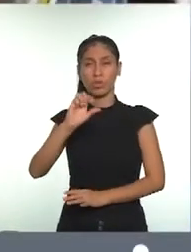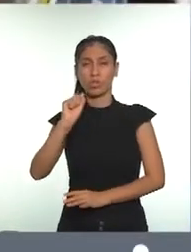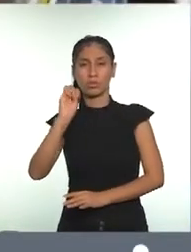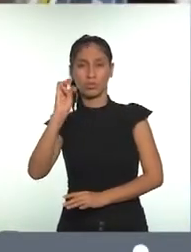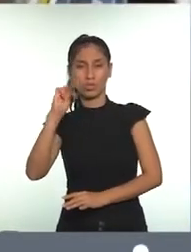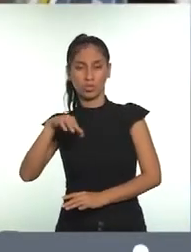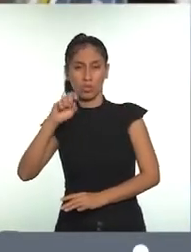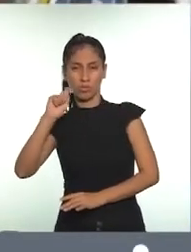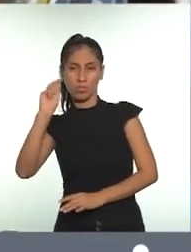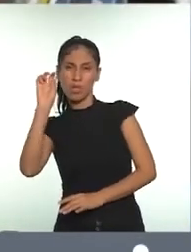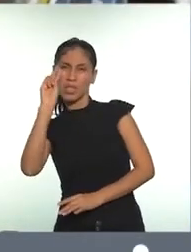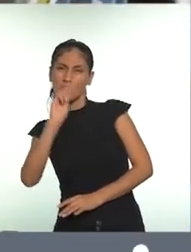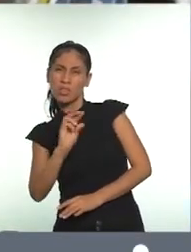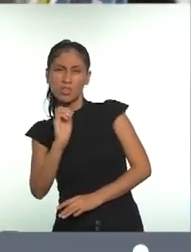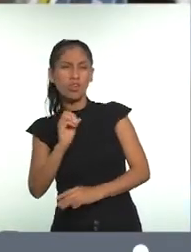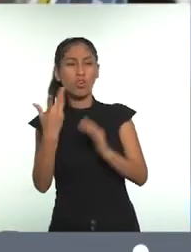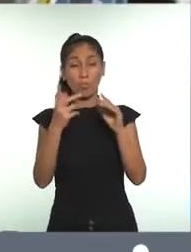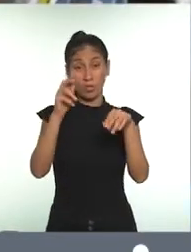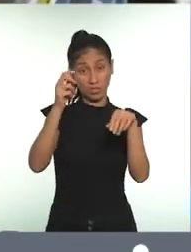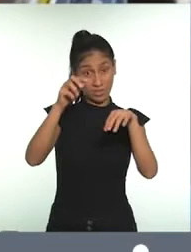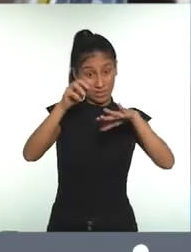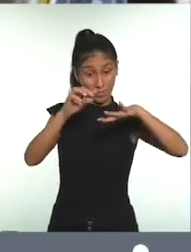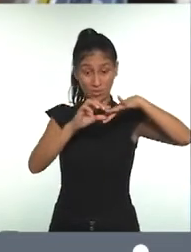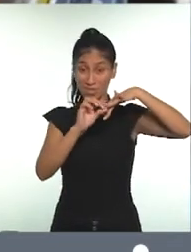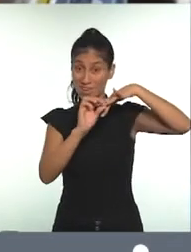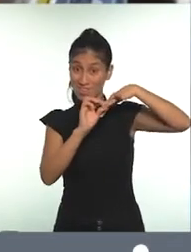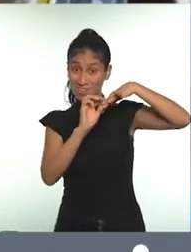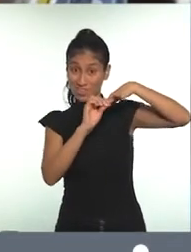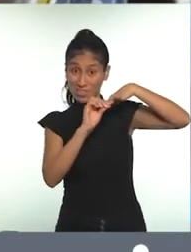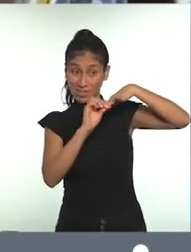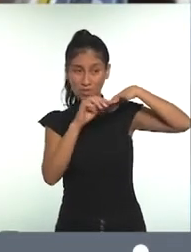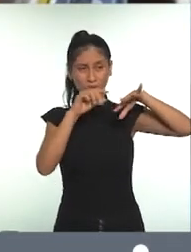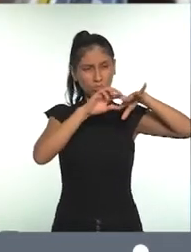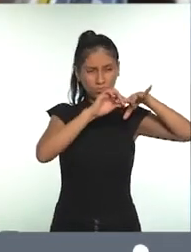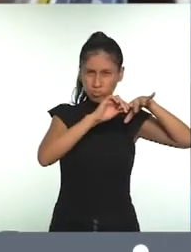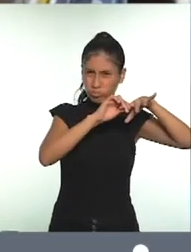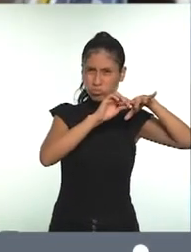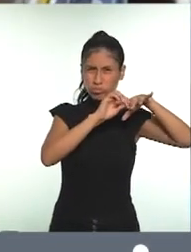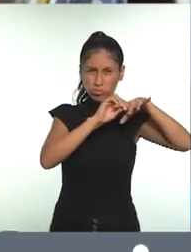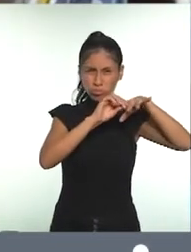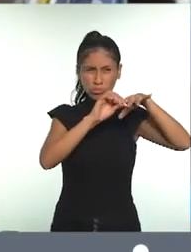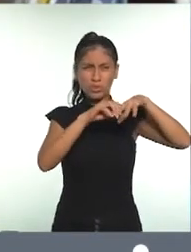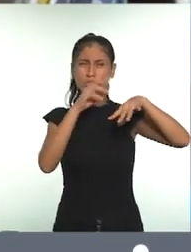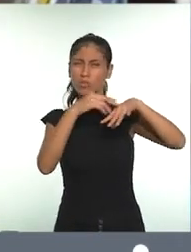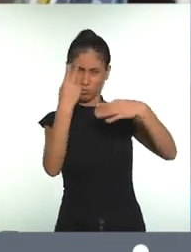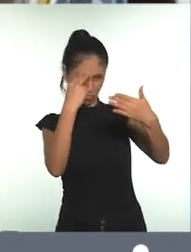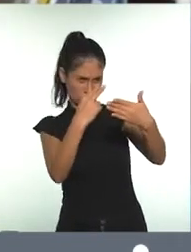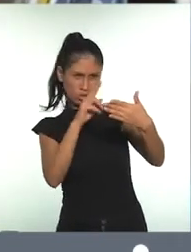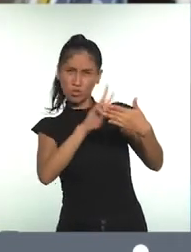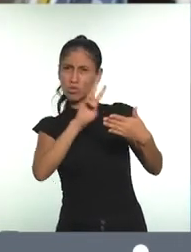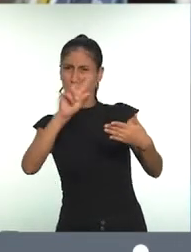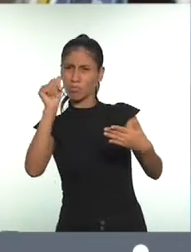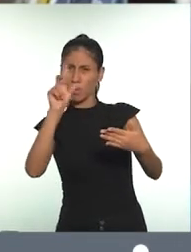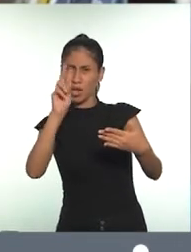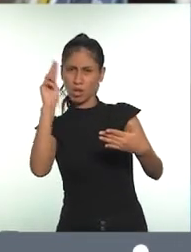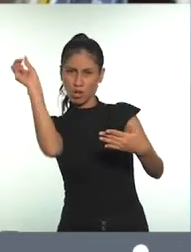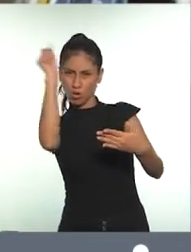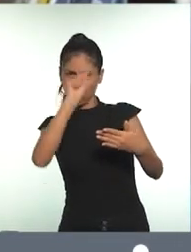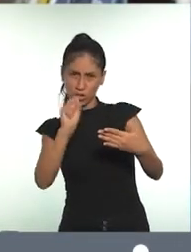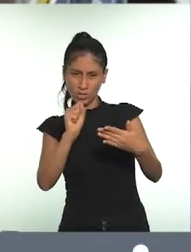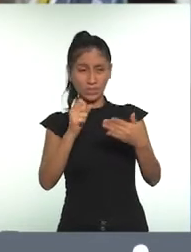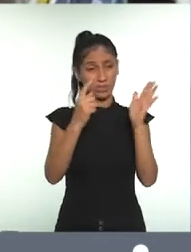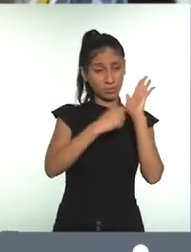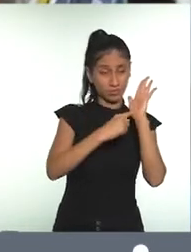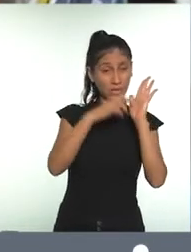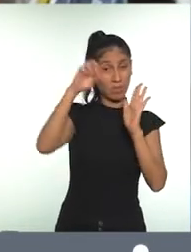El pulsioxímetro se coloca por lo general en los dedos por ser un lugar con mayor microcirculación y nos da dos valores, el